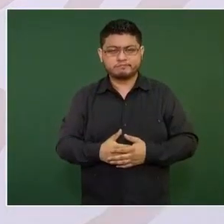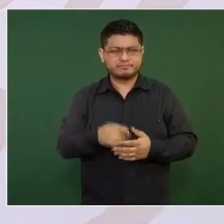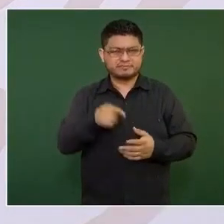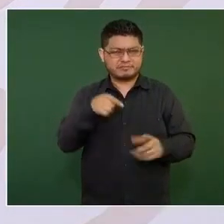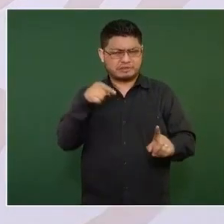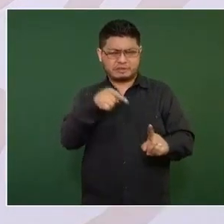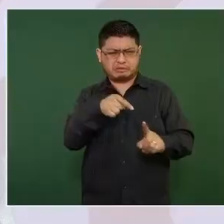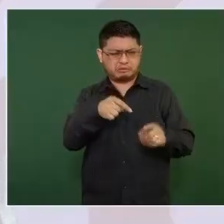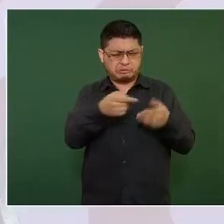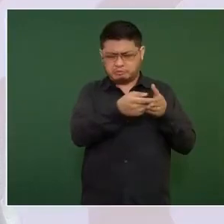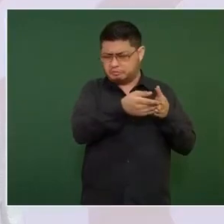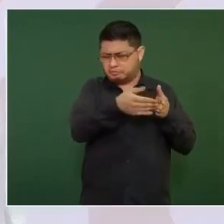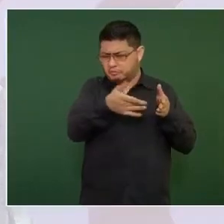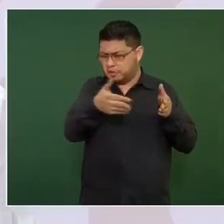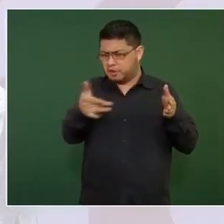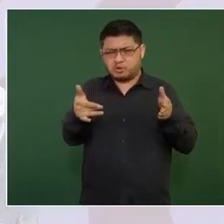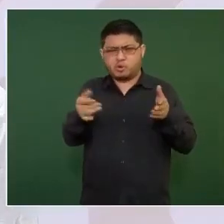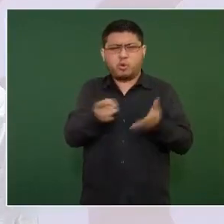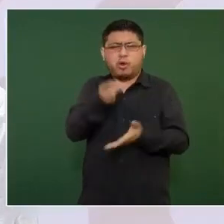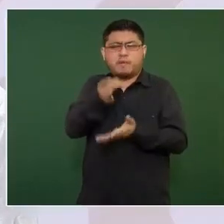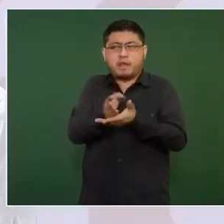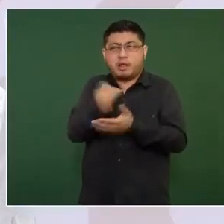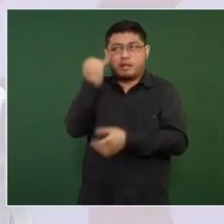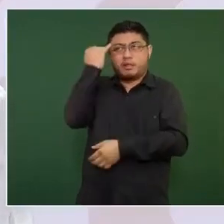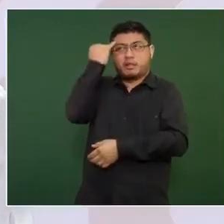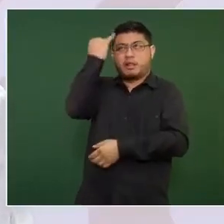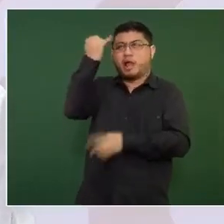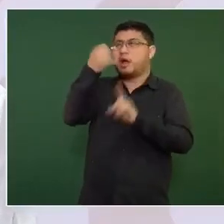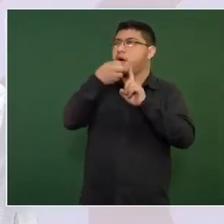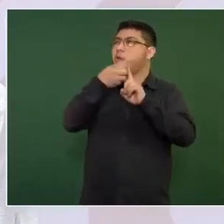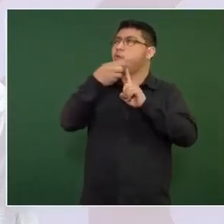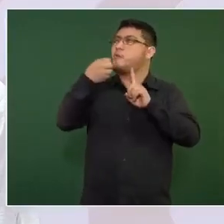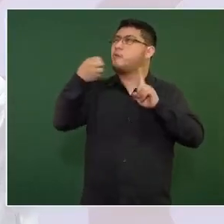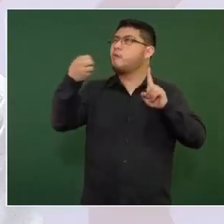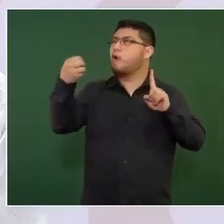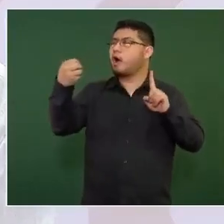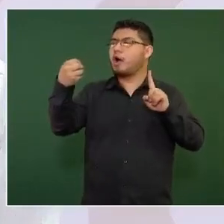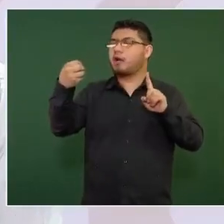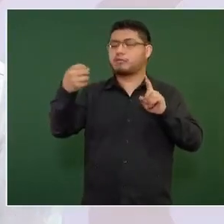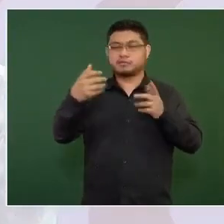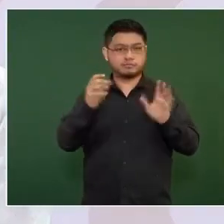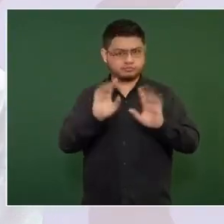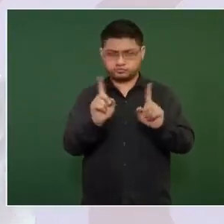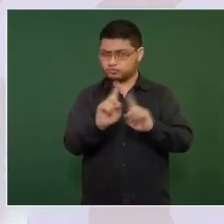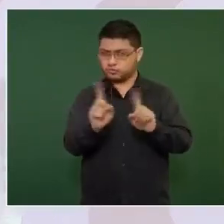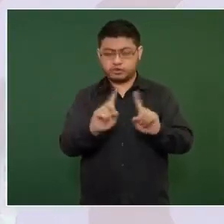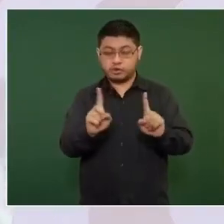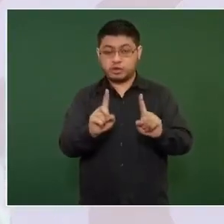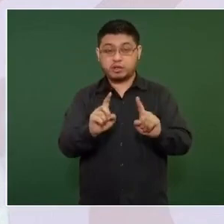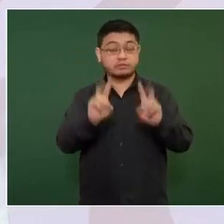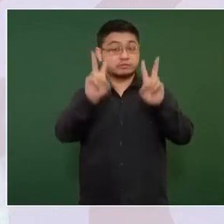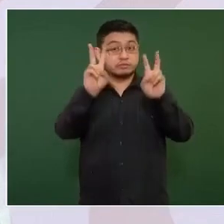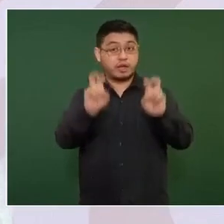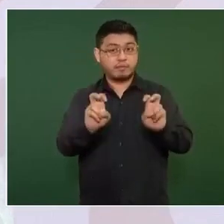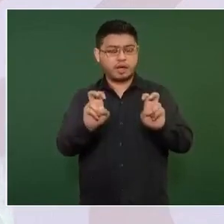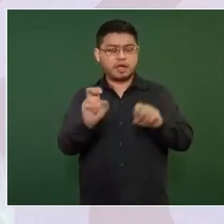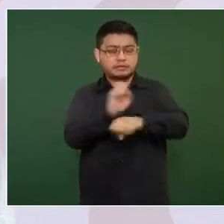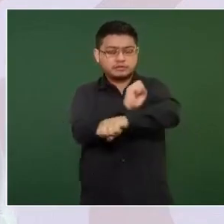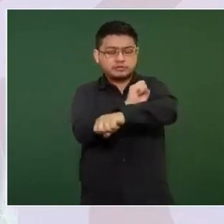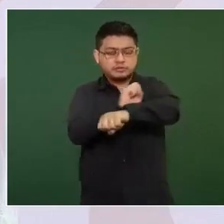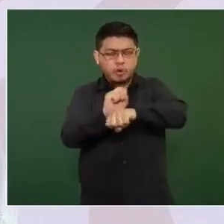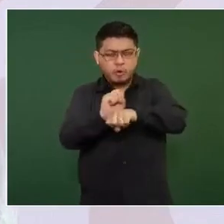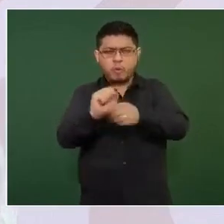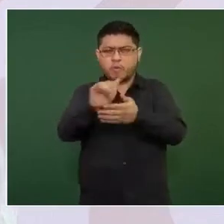solo un eslogan, un lema. La austeridad no solo es un asunto administrativo, es un